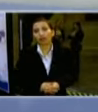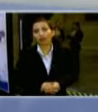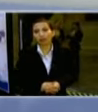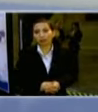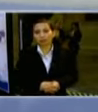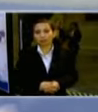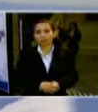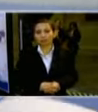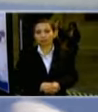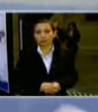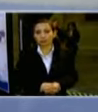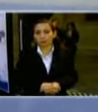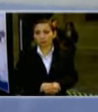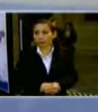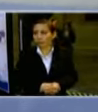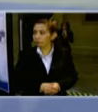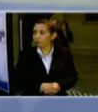obtenemos allí.